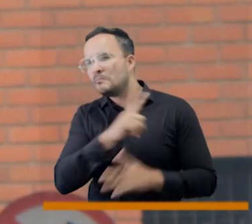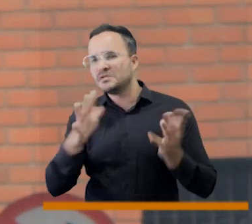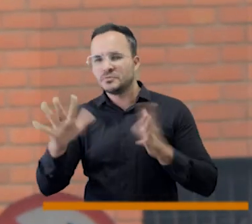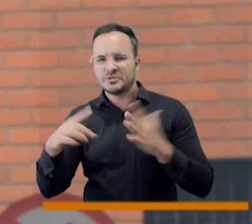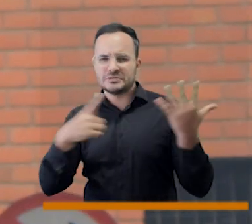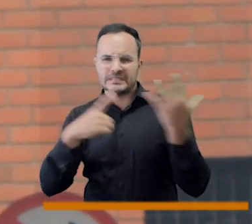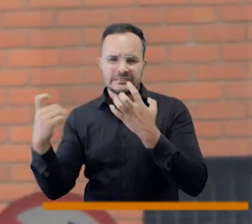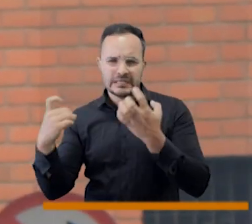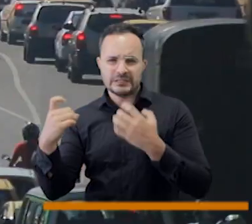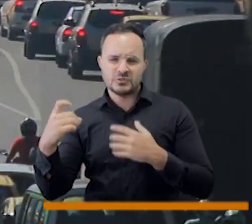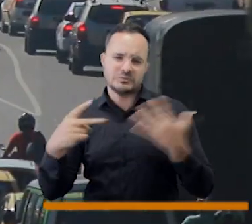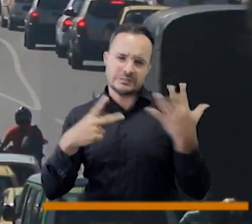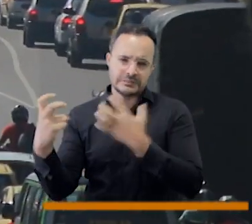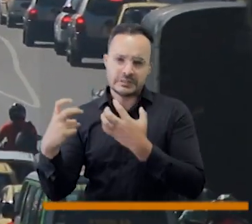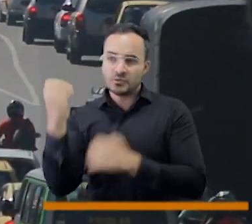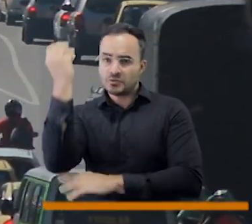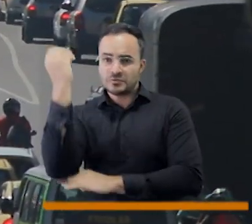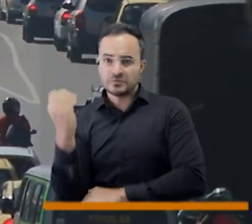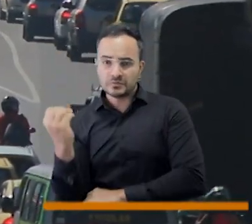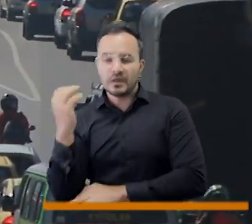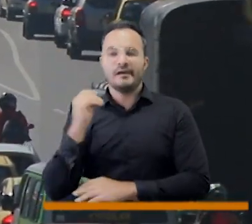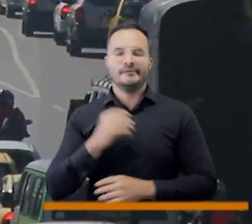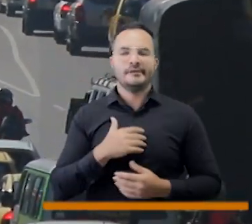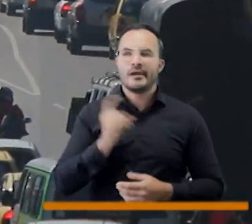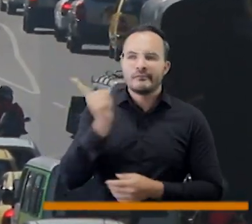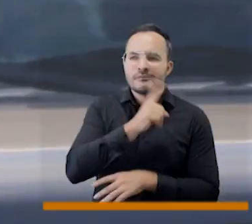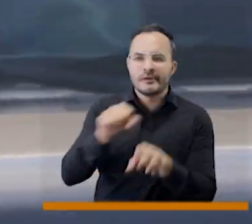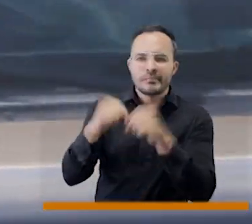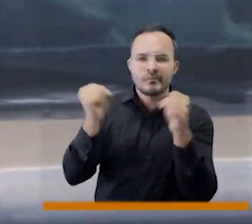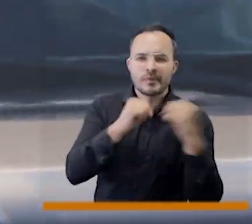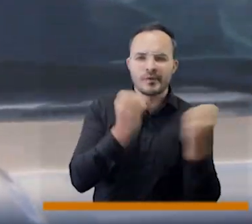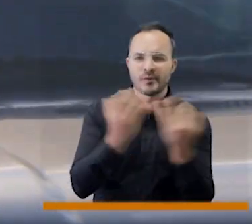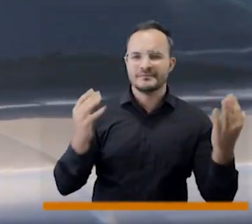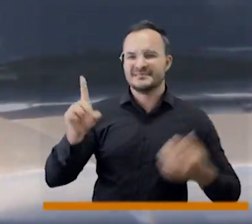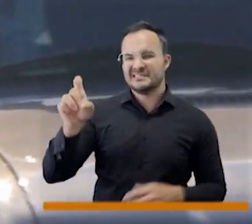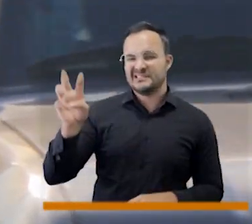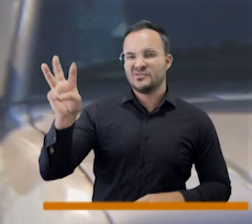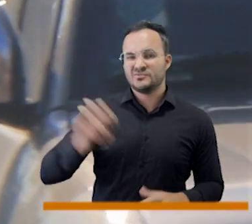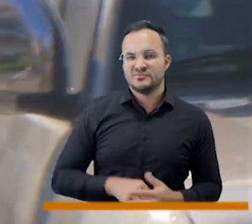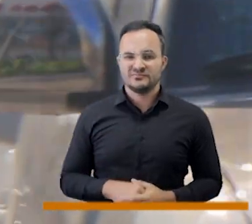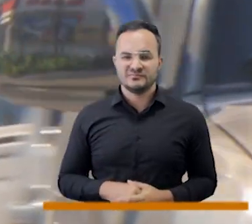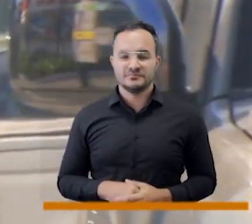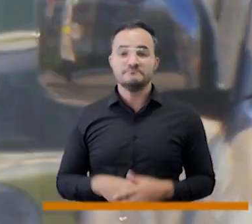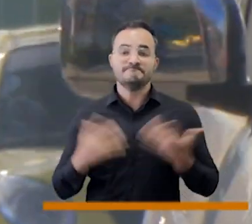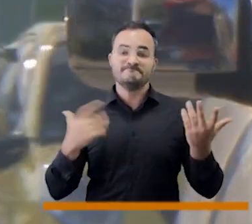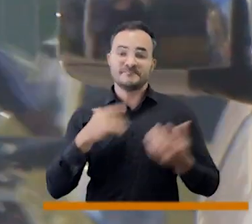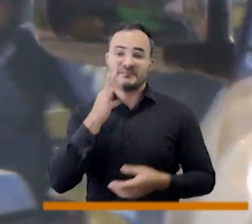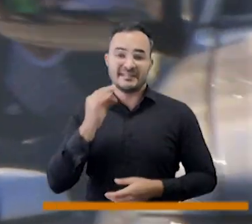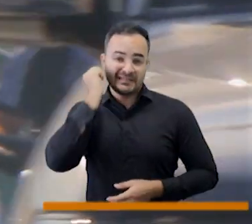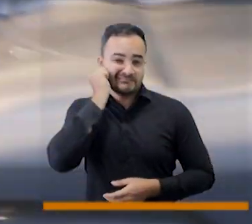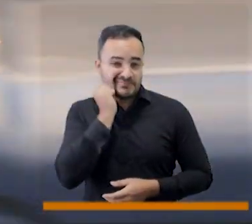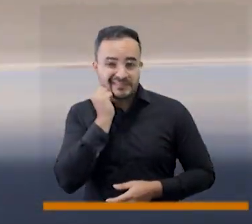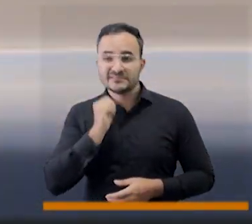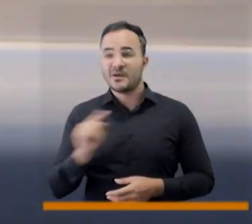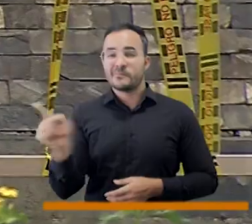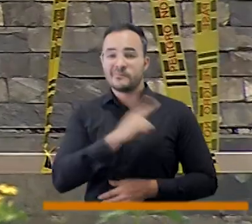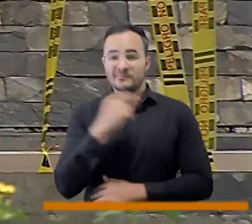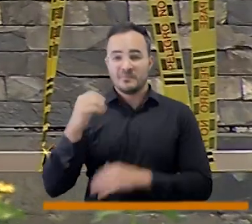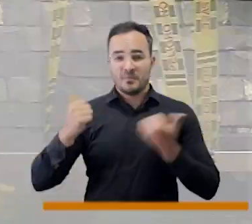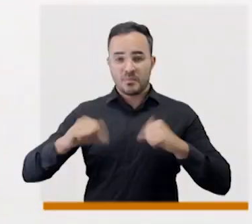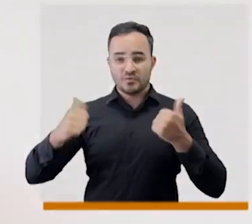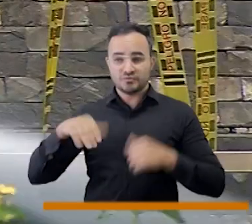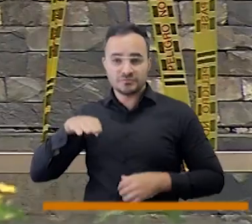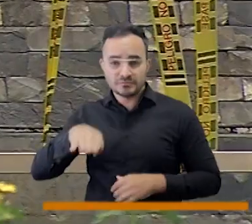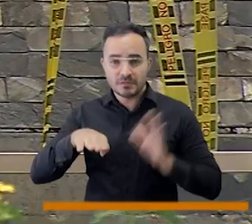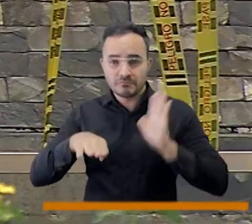tiene la ciudad, 68 fueron vandalizados. Es muy triste ver los ataques continuos a los paraderos de